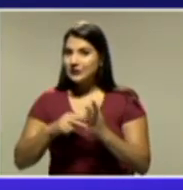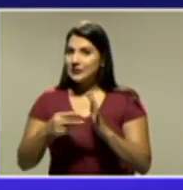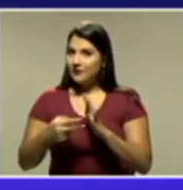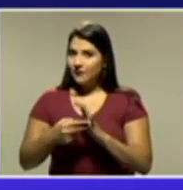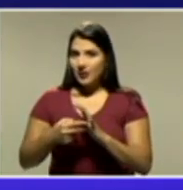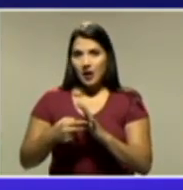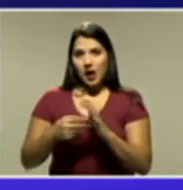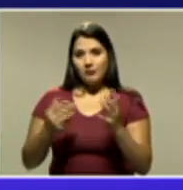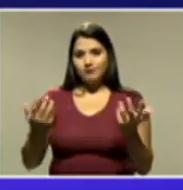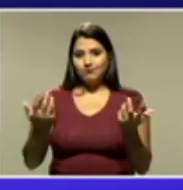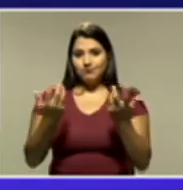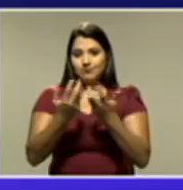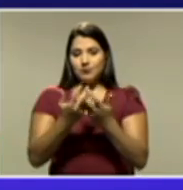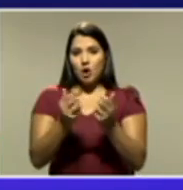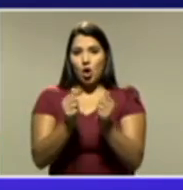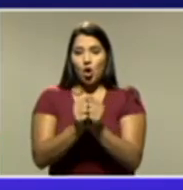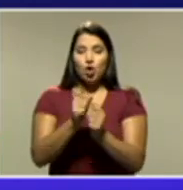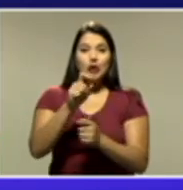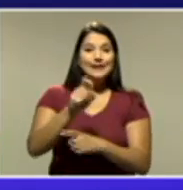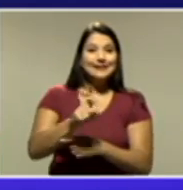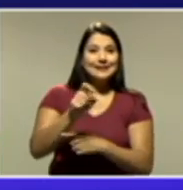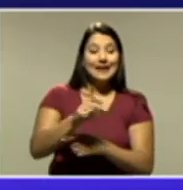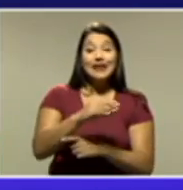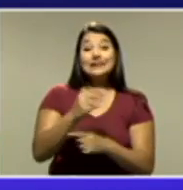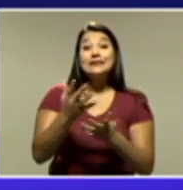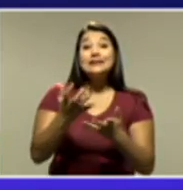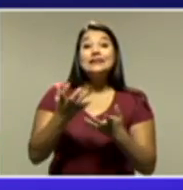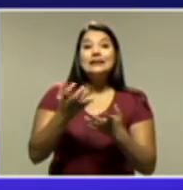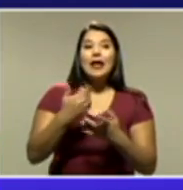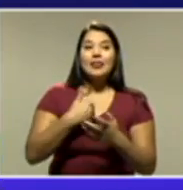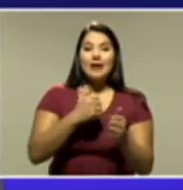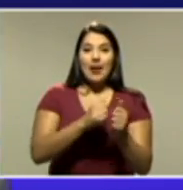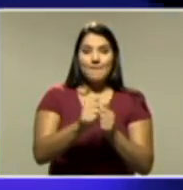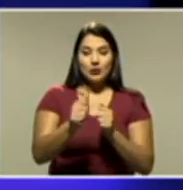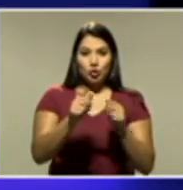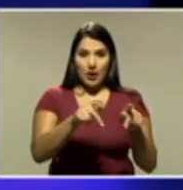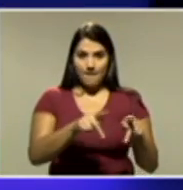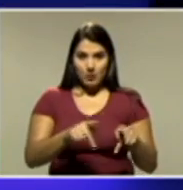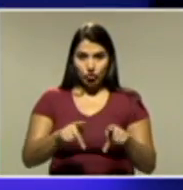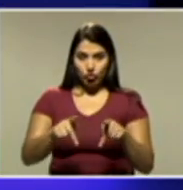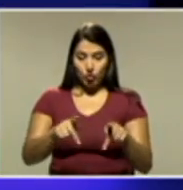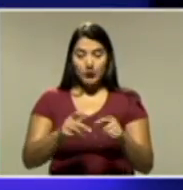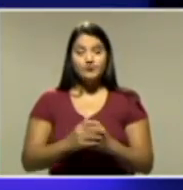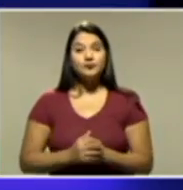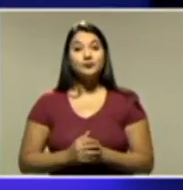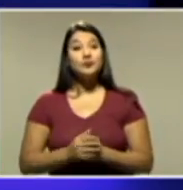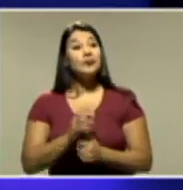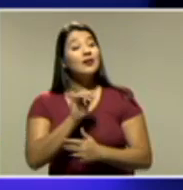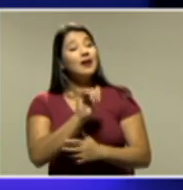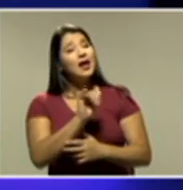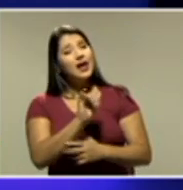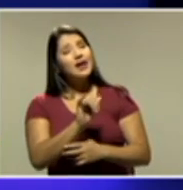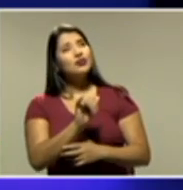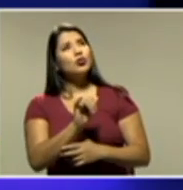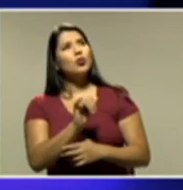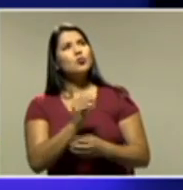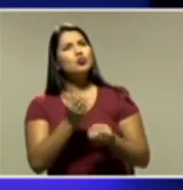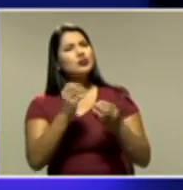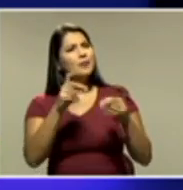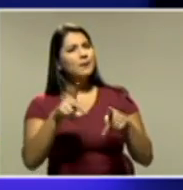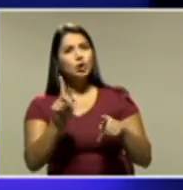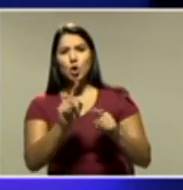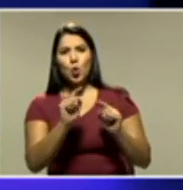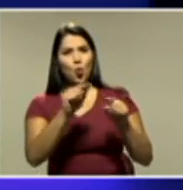las necesidades y aspiraciones de las mayorías. Justamente ese fenómeno del abstencionismo juega